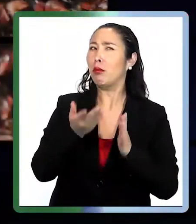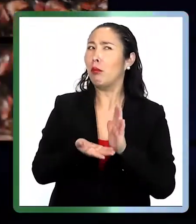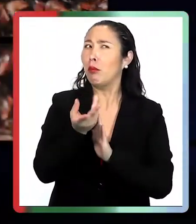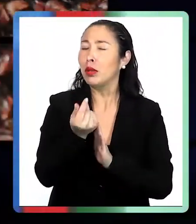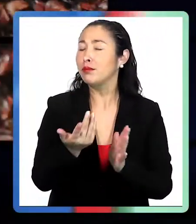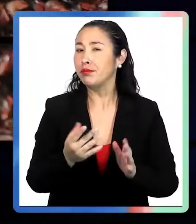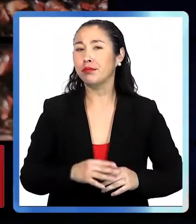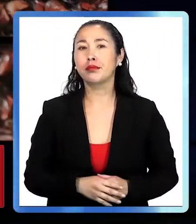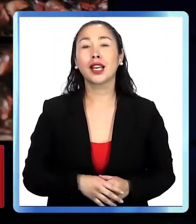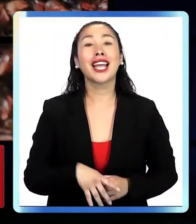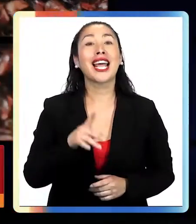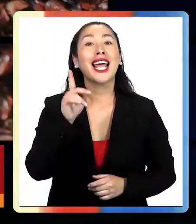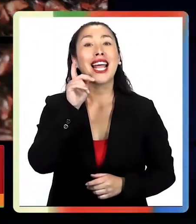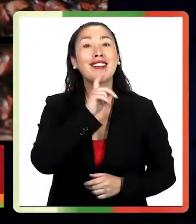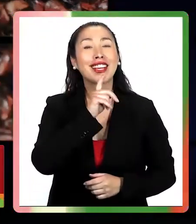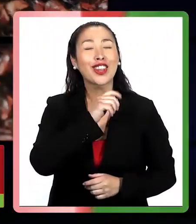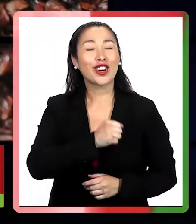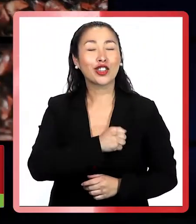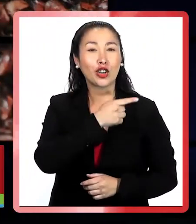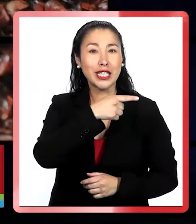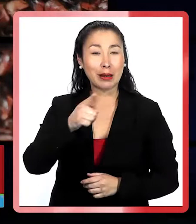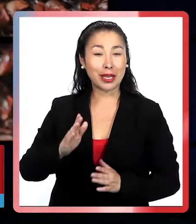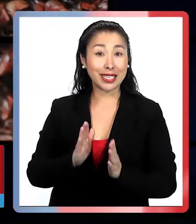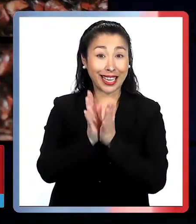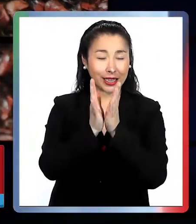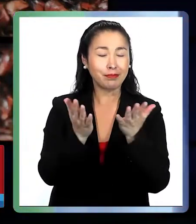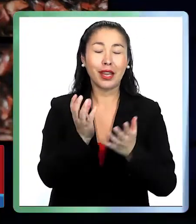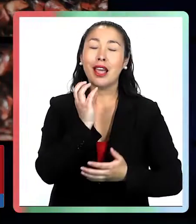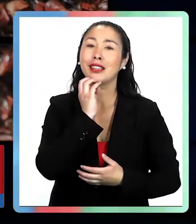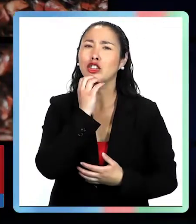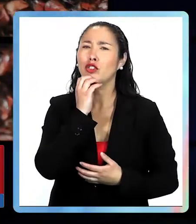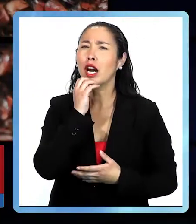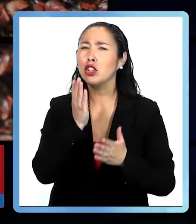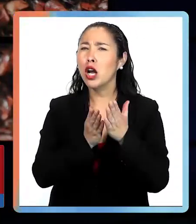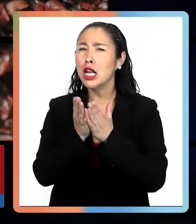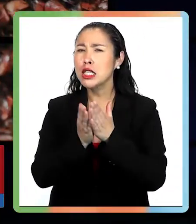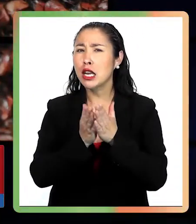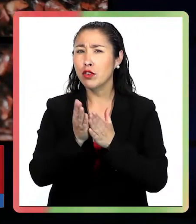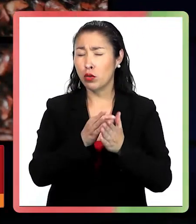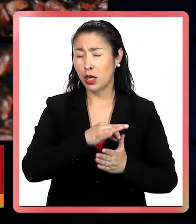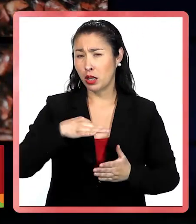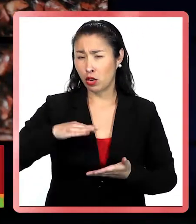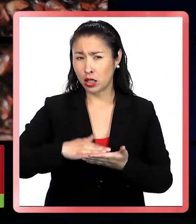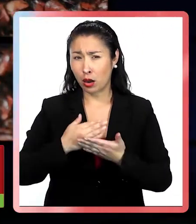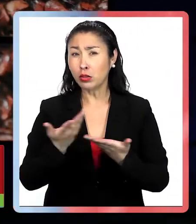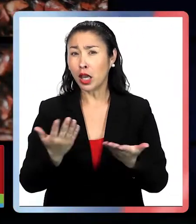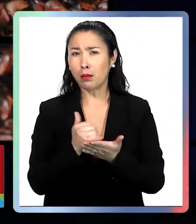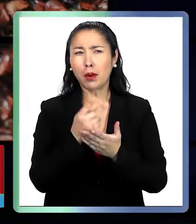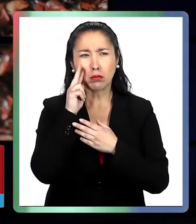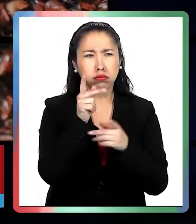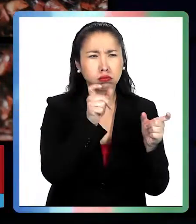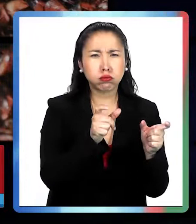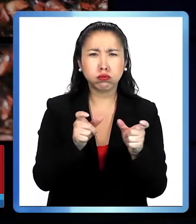Se acerca el feriado católico de Semana Santa y en Antofagasta, la Seremi de Salud está desarrollando un plan de fiscalización a